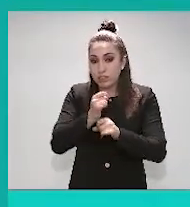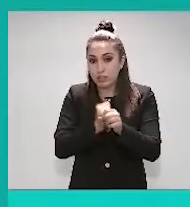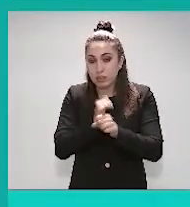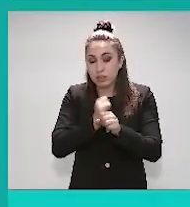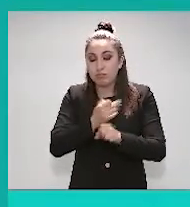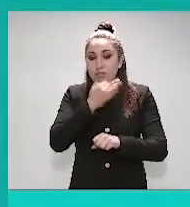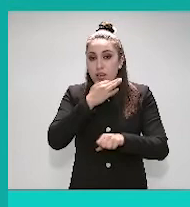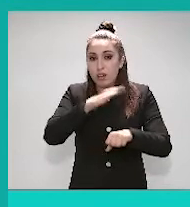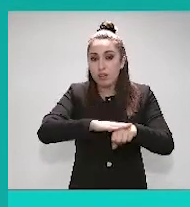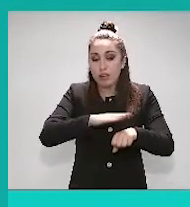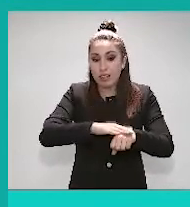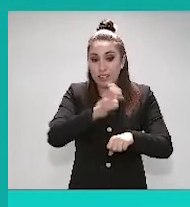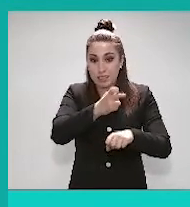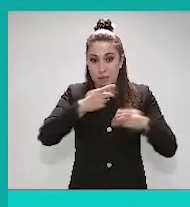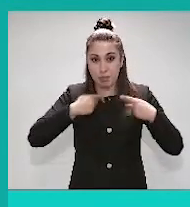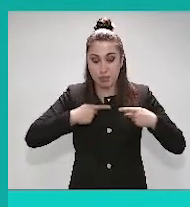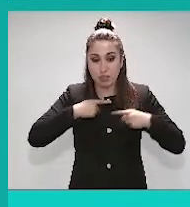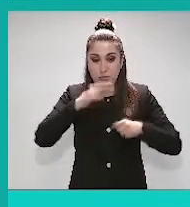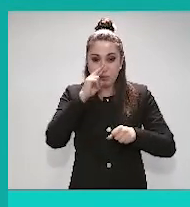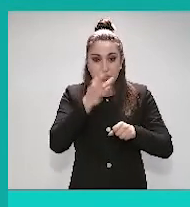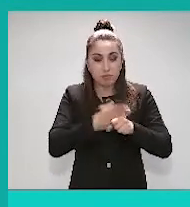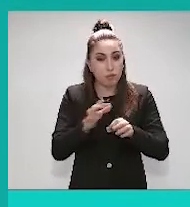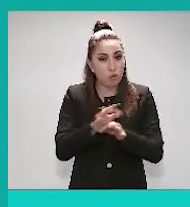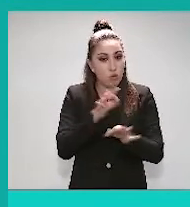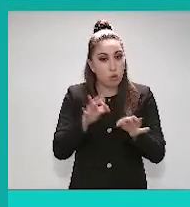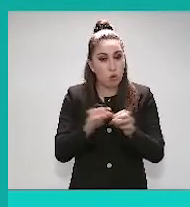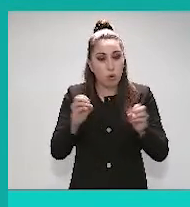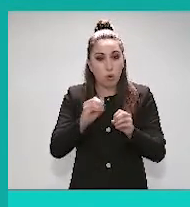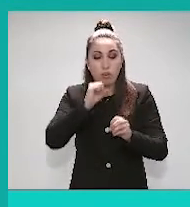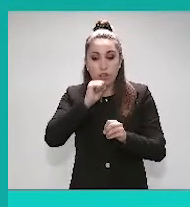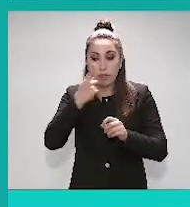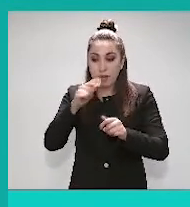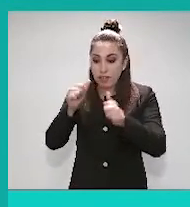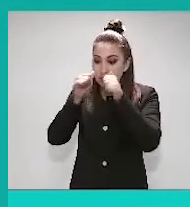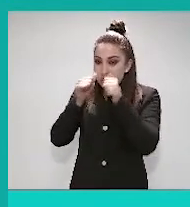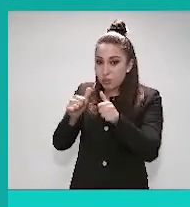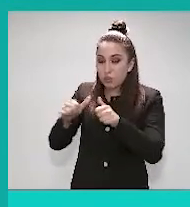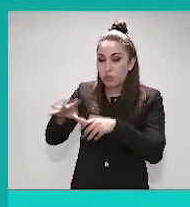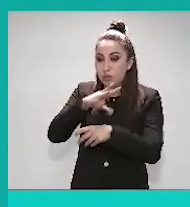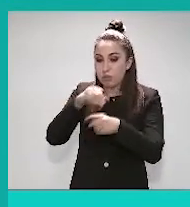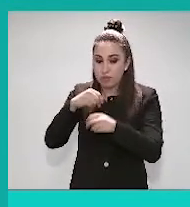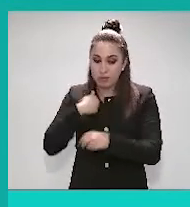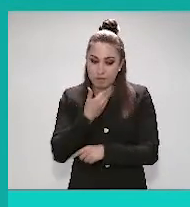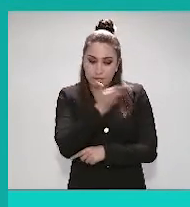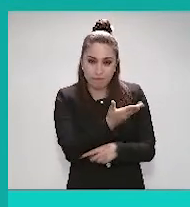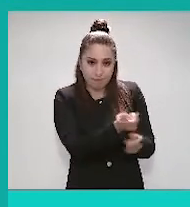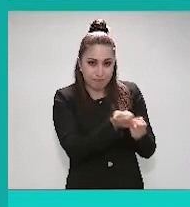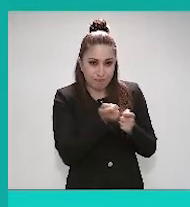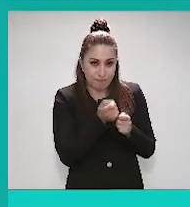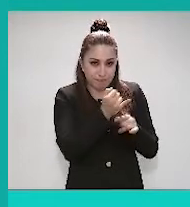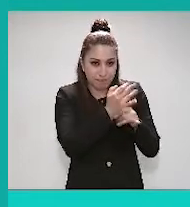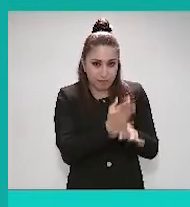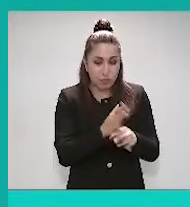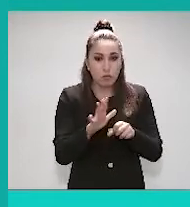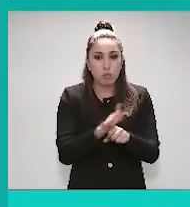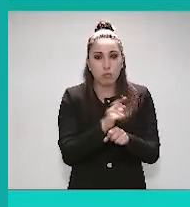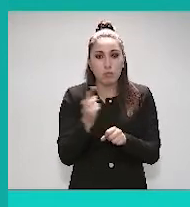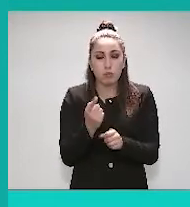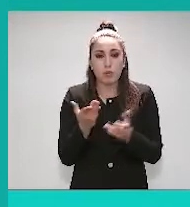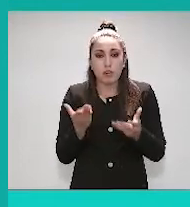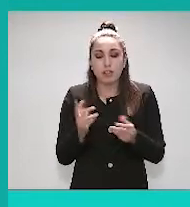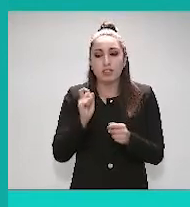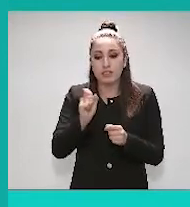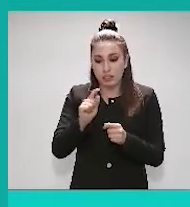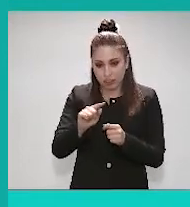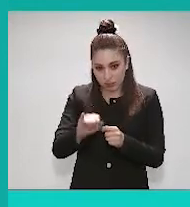advertir que el sujeto obligado no cumplió con el procedimiento de atención a solicitudes de información pues si bien es cierto que